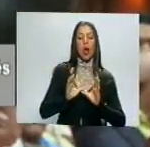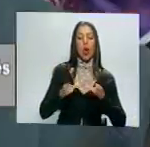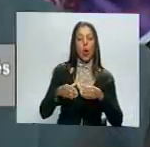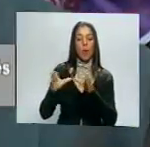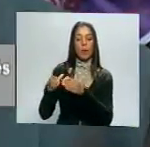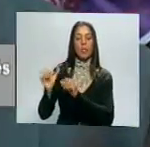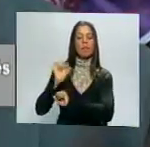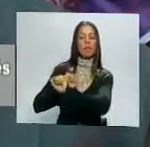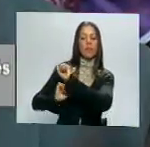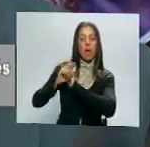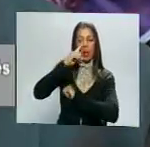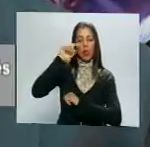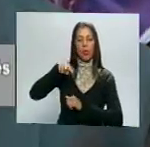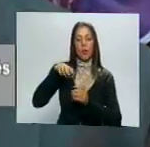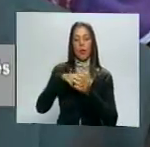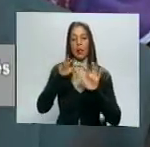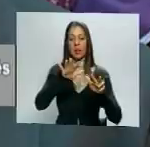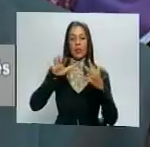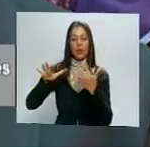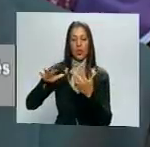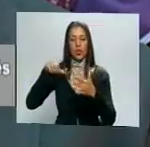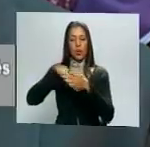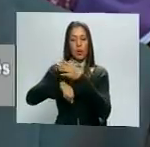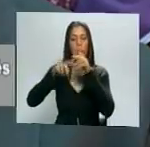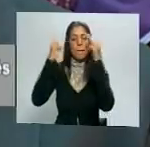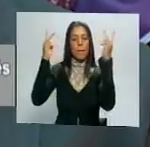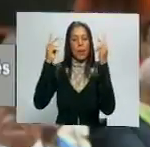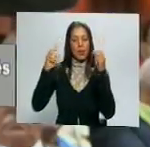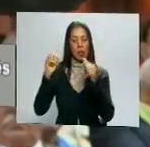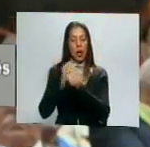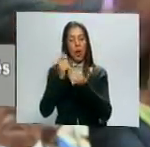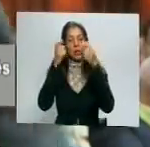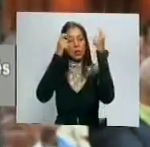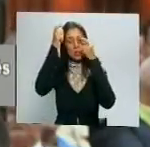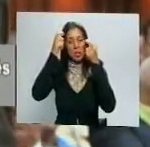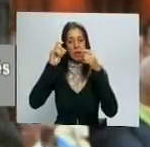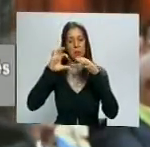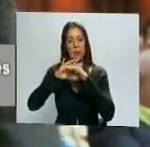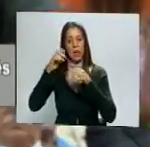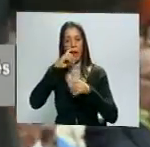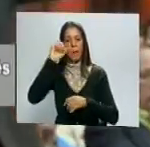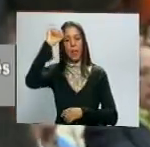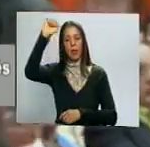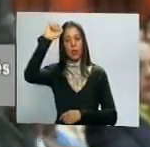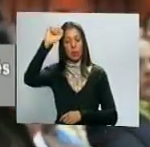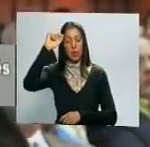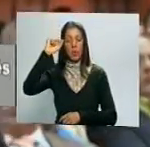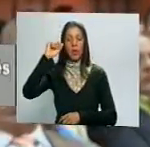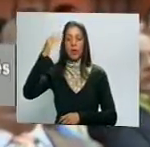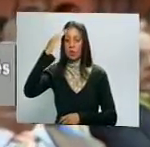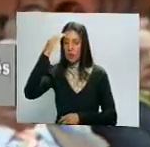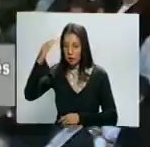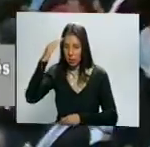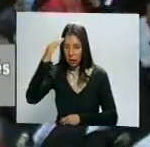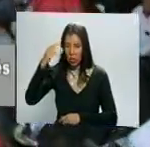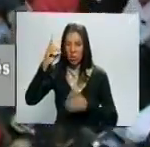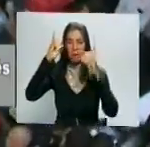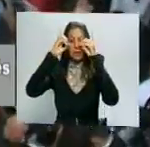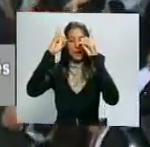de victoria y de lucha victoriosa con Hugo Chávez y con Maduro al frente. Un saludo, camarada